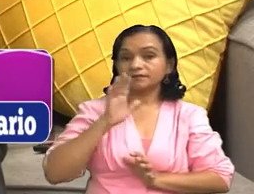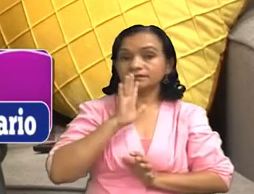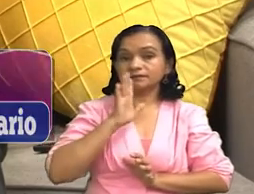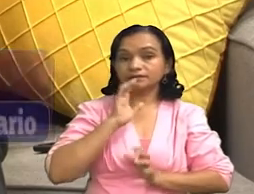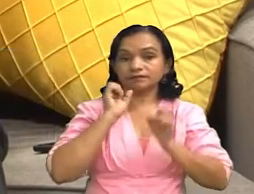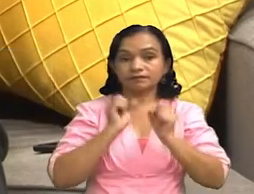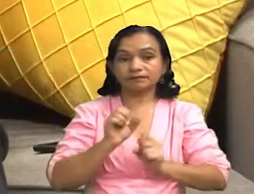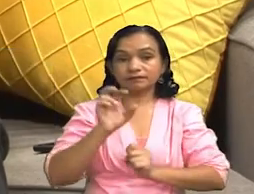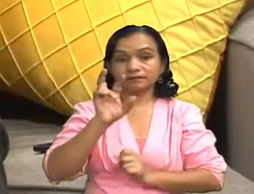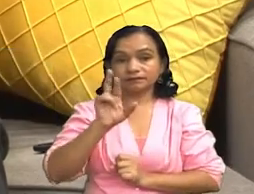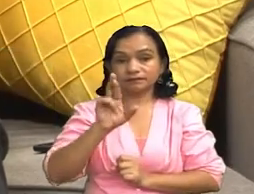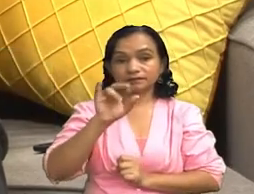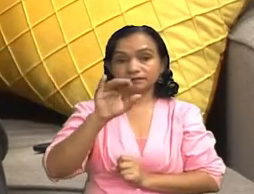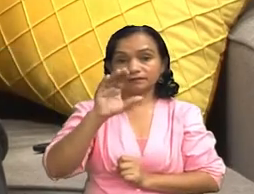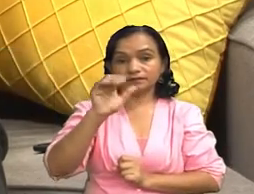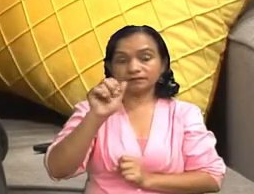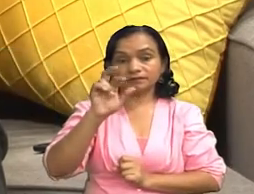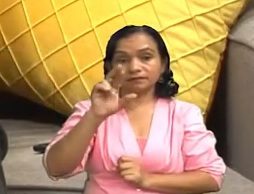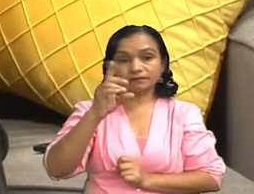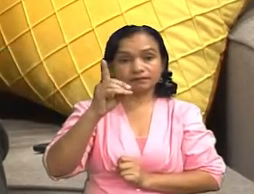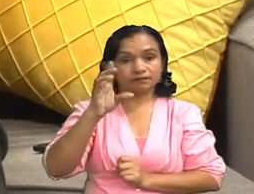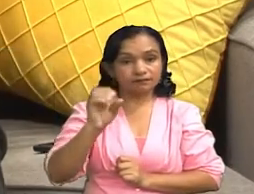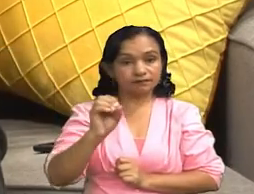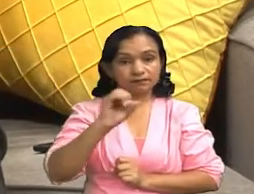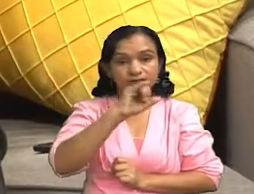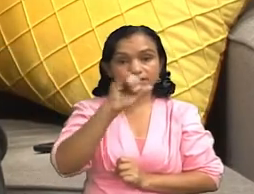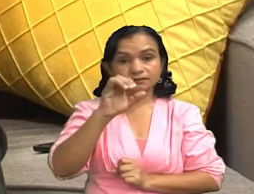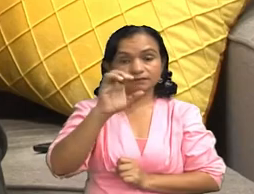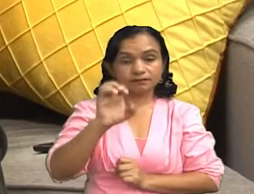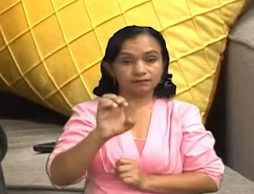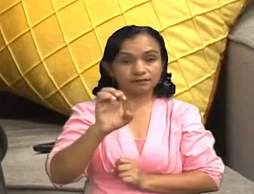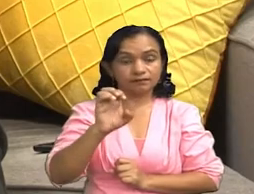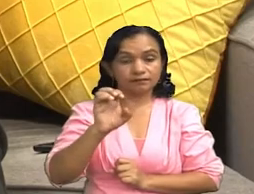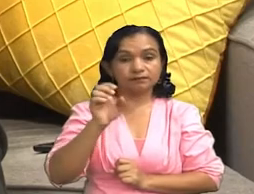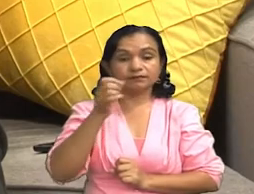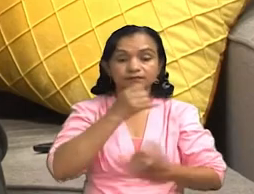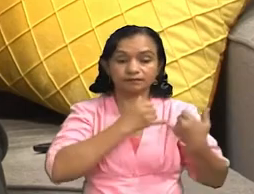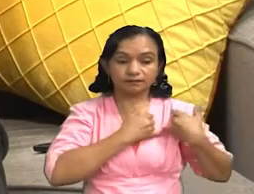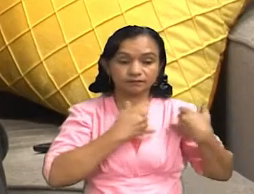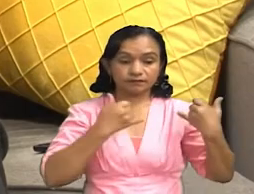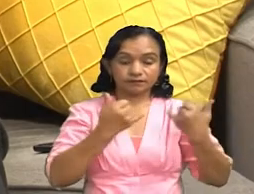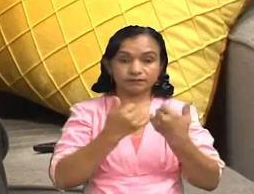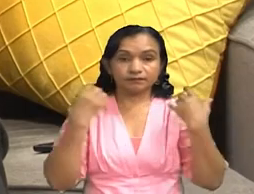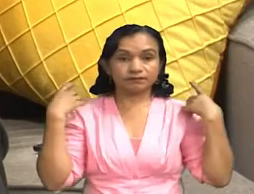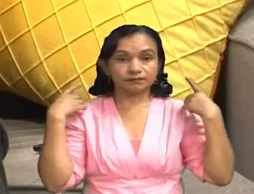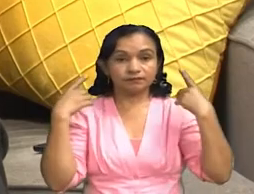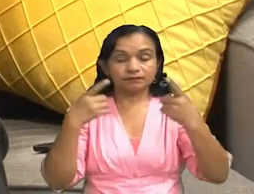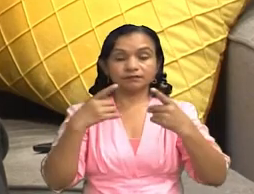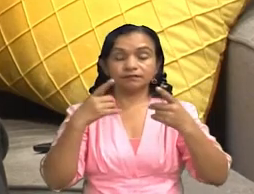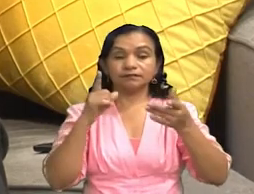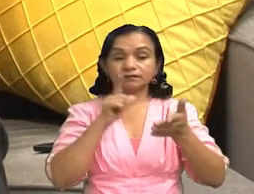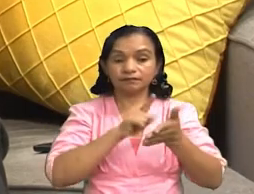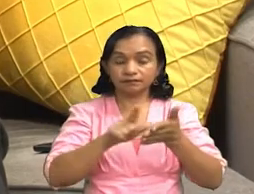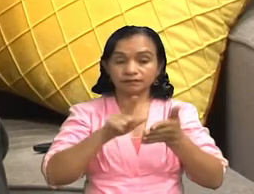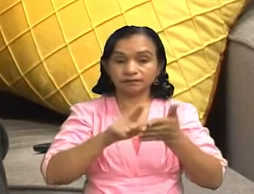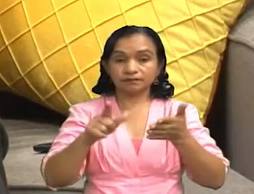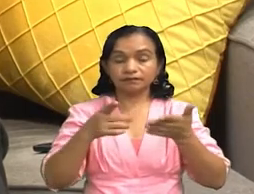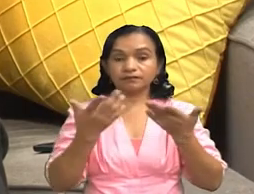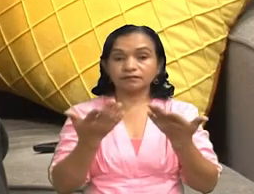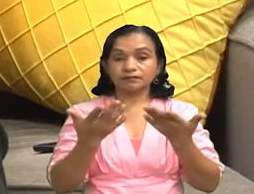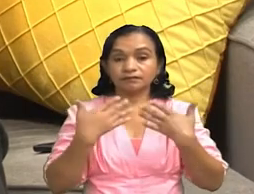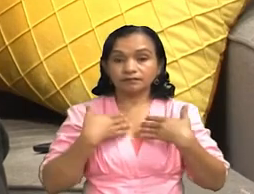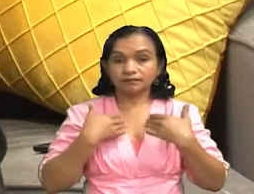compañero Ricardo José Somarriba, quien es director ejecutivo del Instituto de Protección y Sanidad Agropecuaria, IPSA. Compañero,